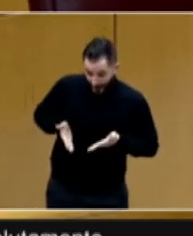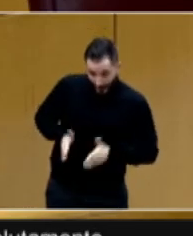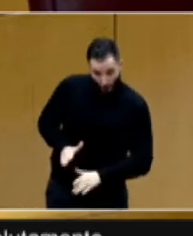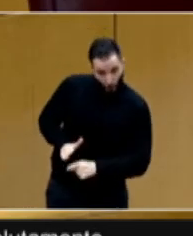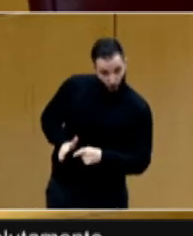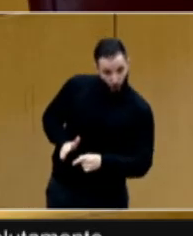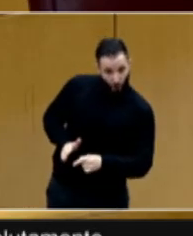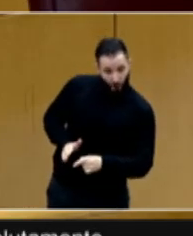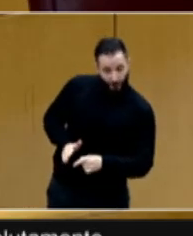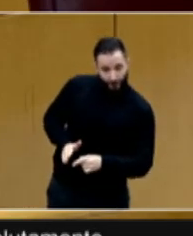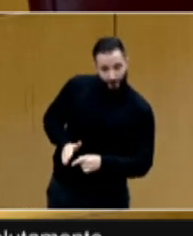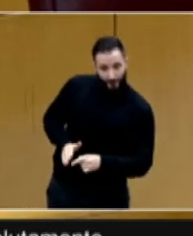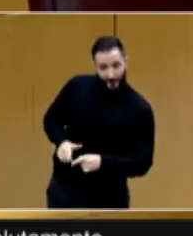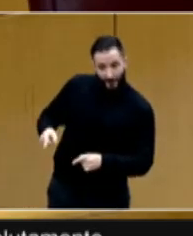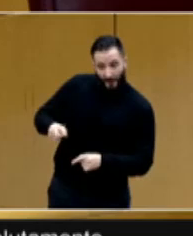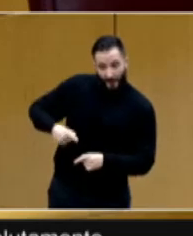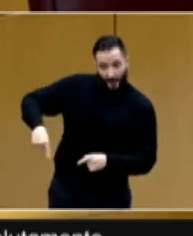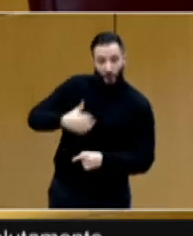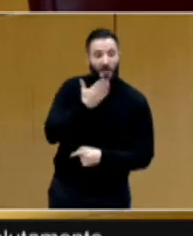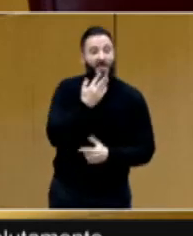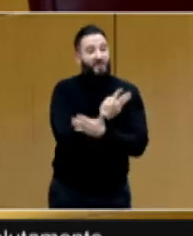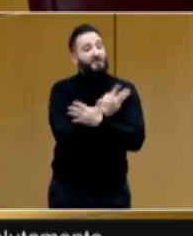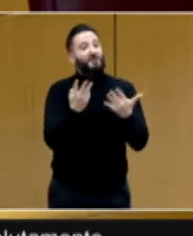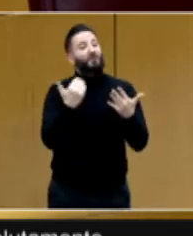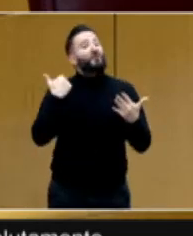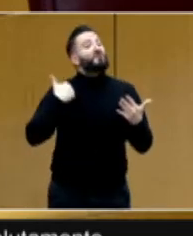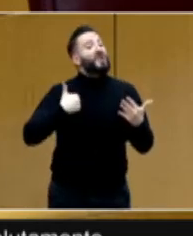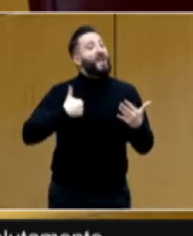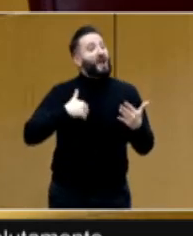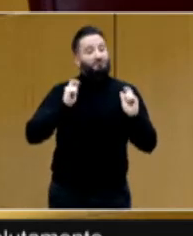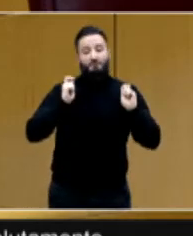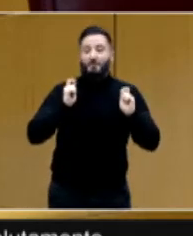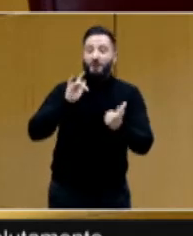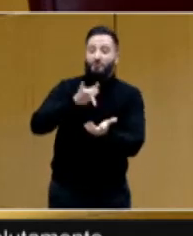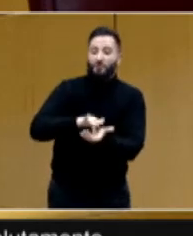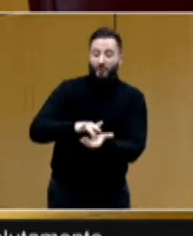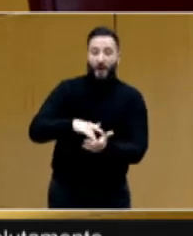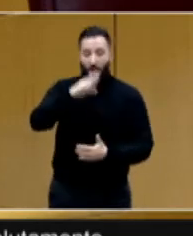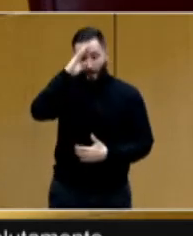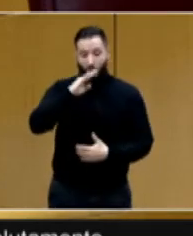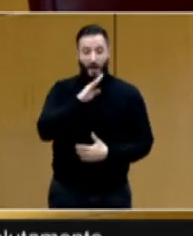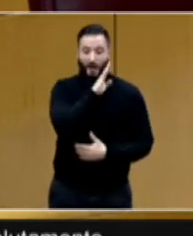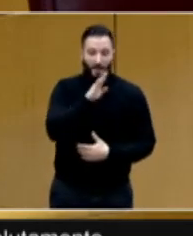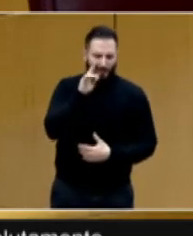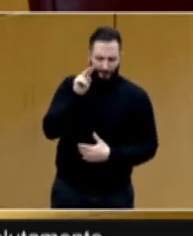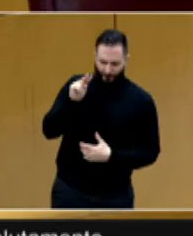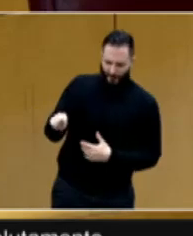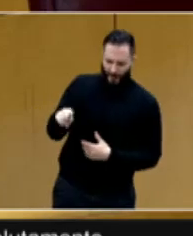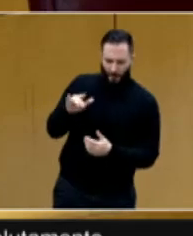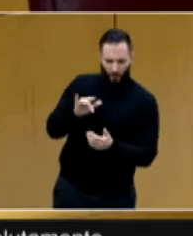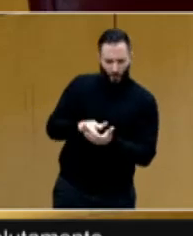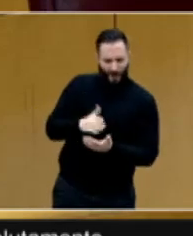que cumplen los 18 años que los padres ven que si a los 18 años heredan algo